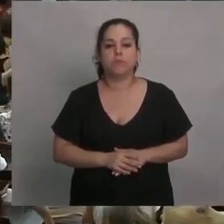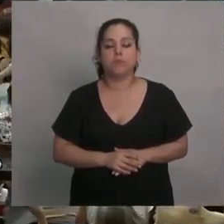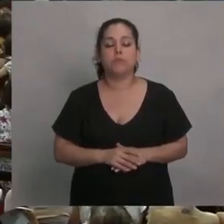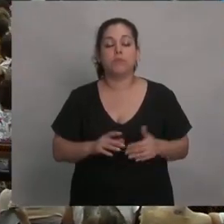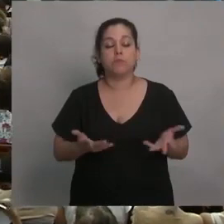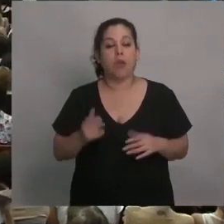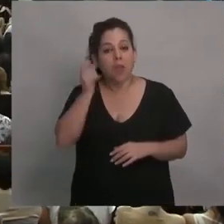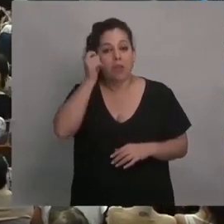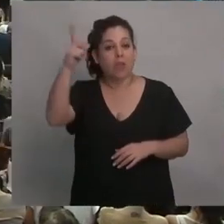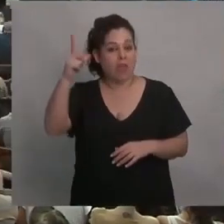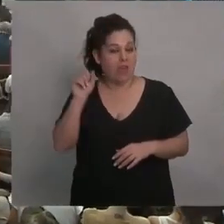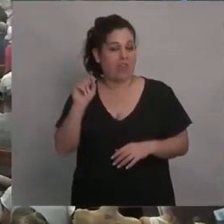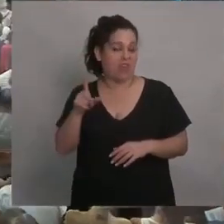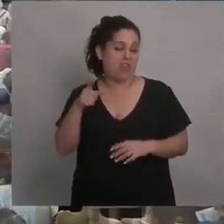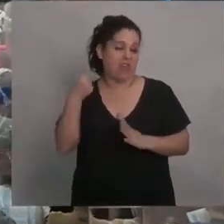la lucha de los